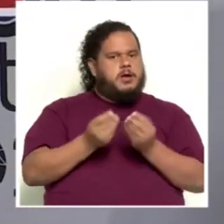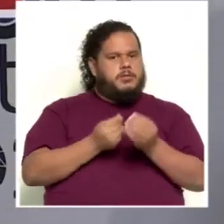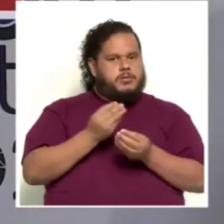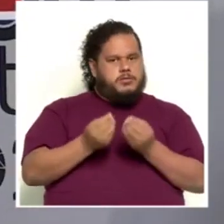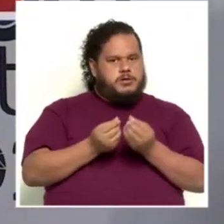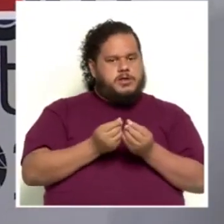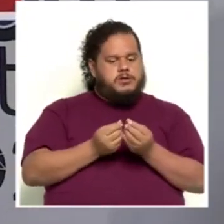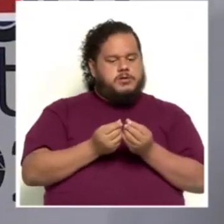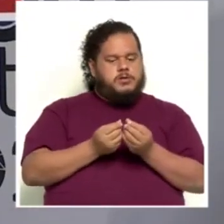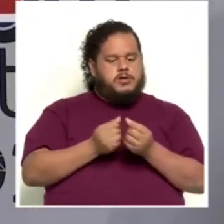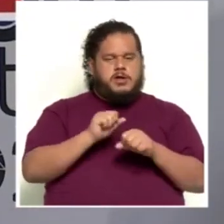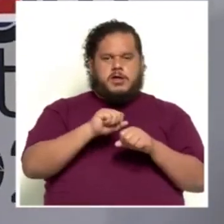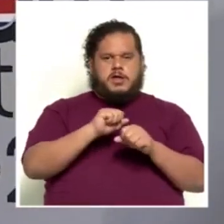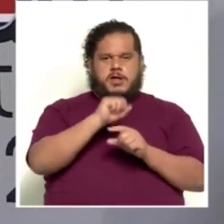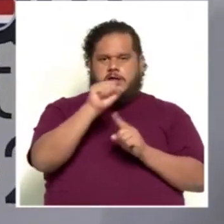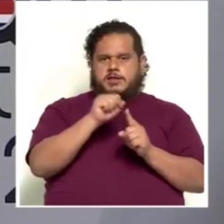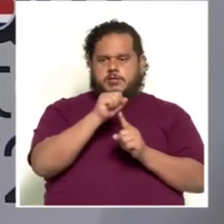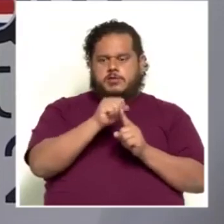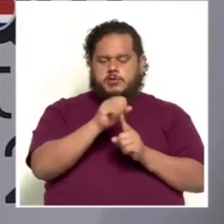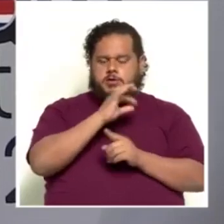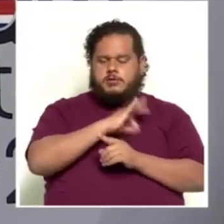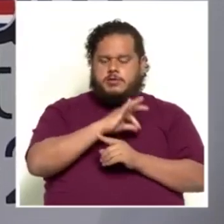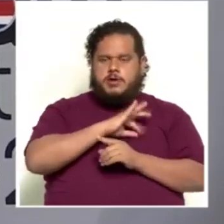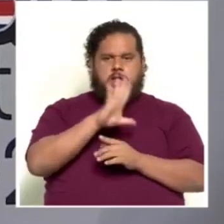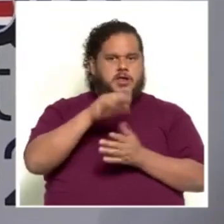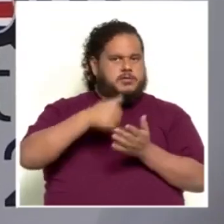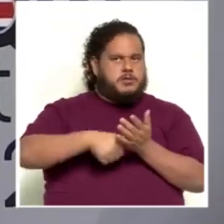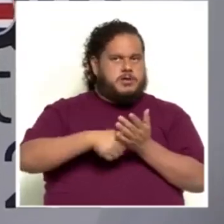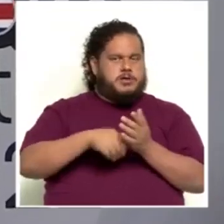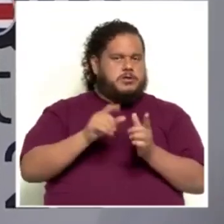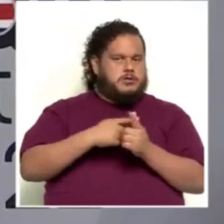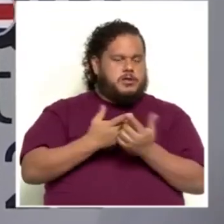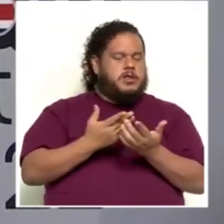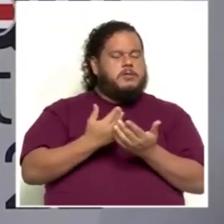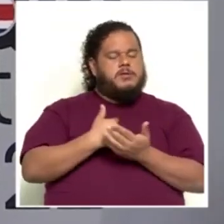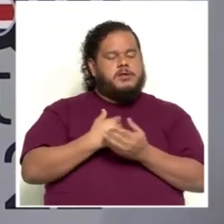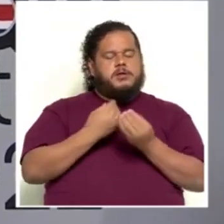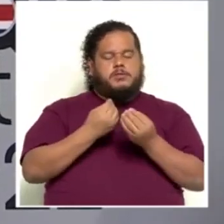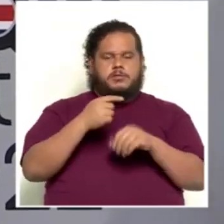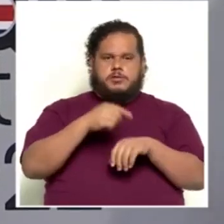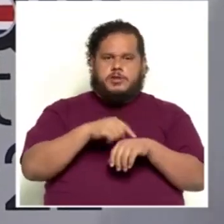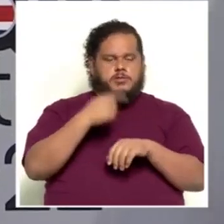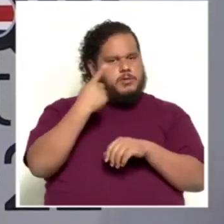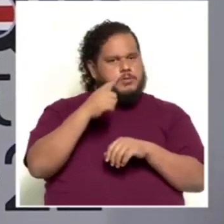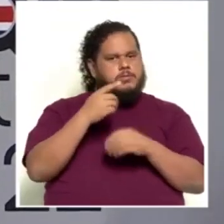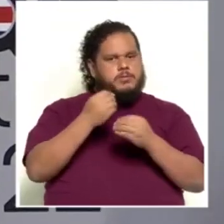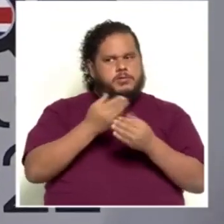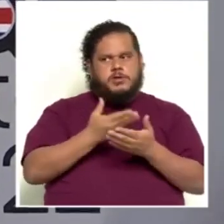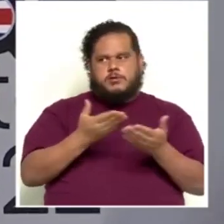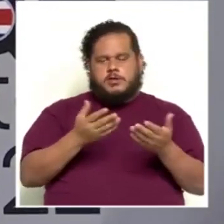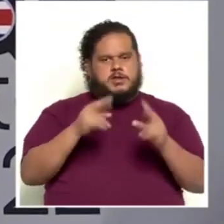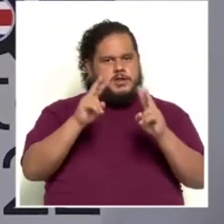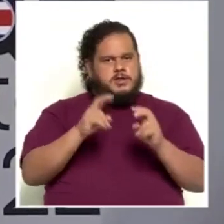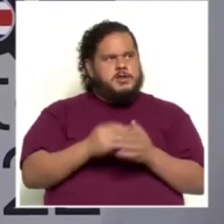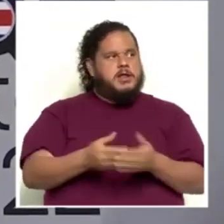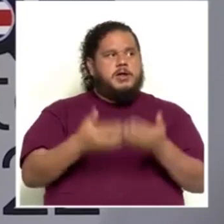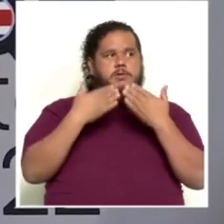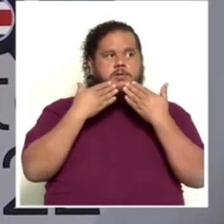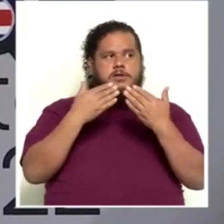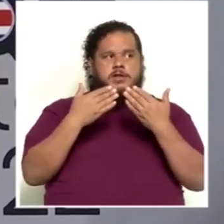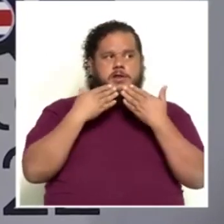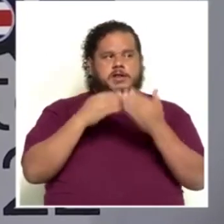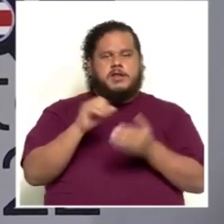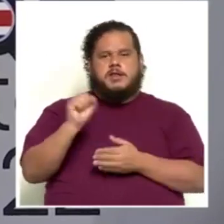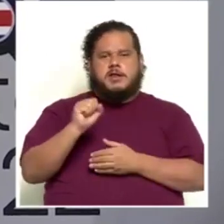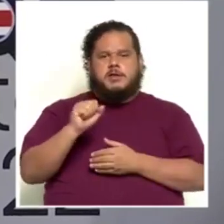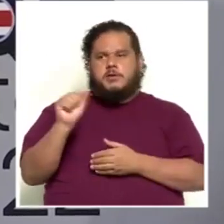produciendo hechos favorables a su candidatura. Entonces vamos a tener mucho tiempo y muchas cosas que analizar. Muchísimas gracias,